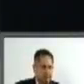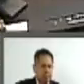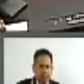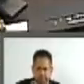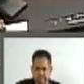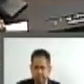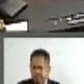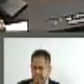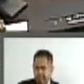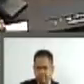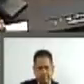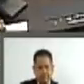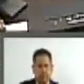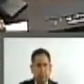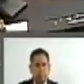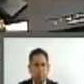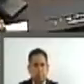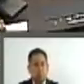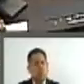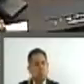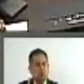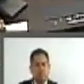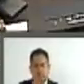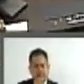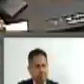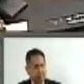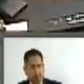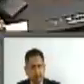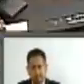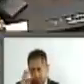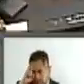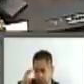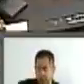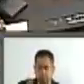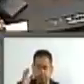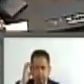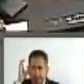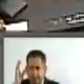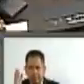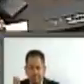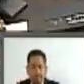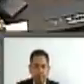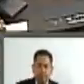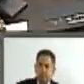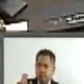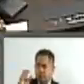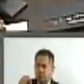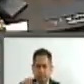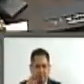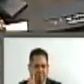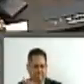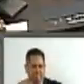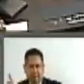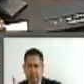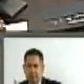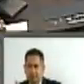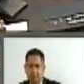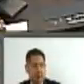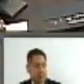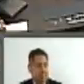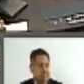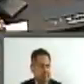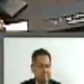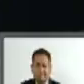trinacionales. No podremos competir con Europa, China, los países asiáticos o el BRIC si no nos